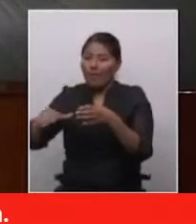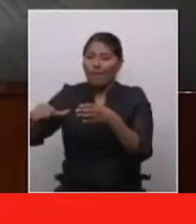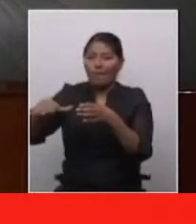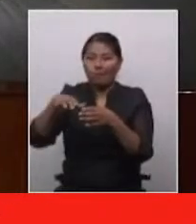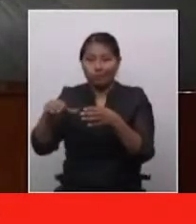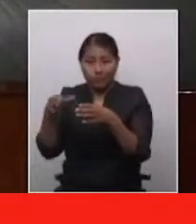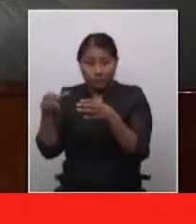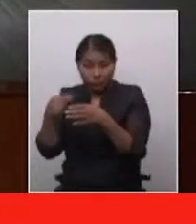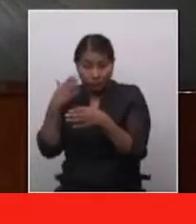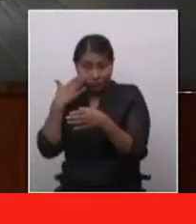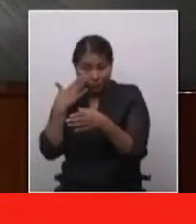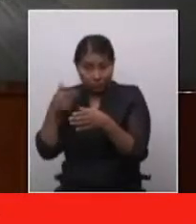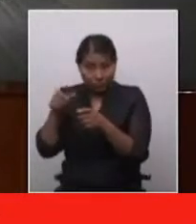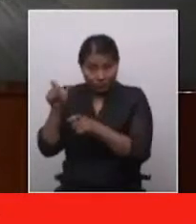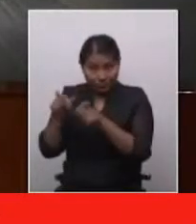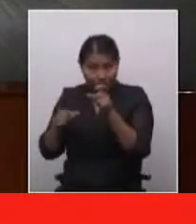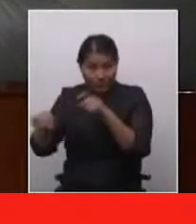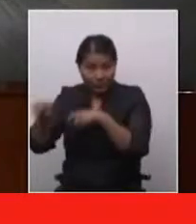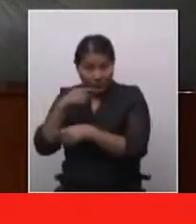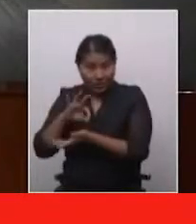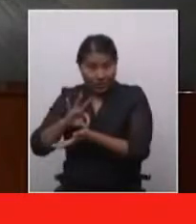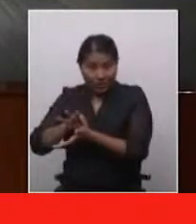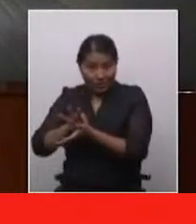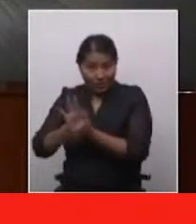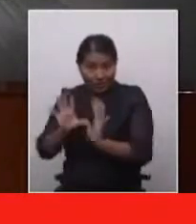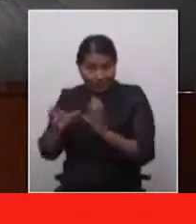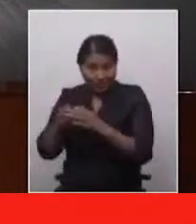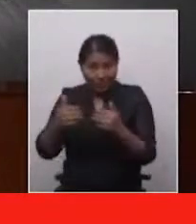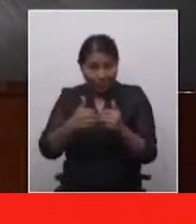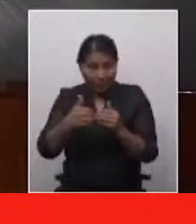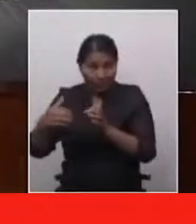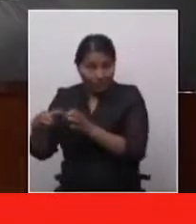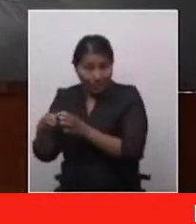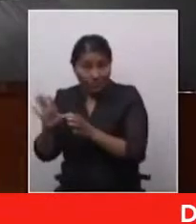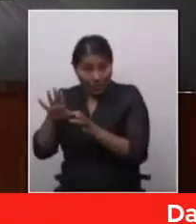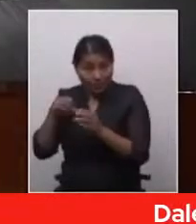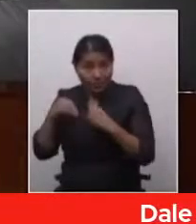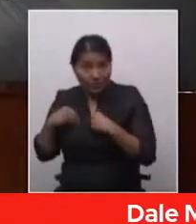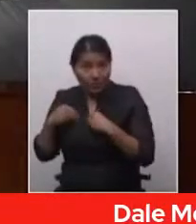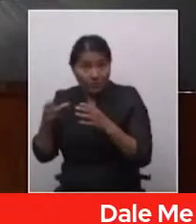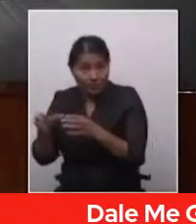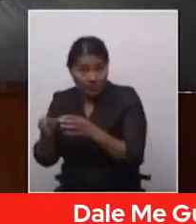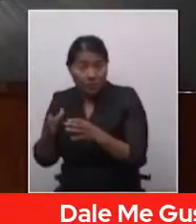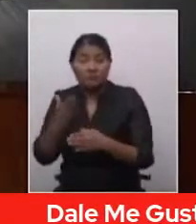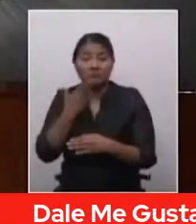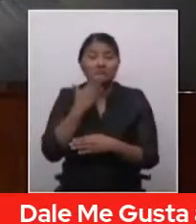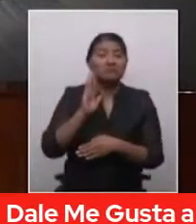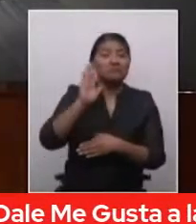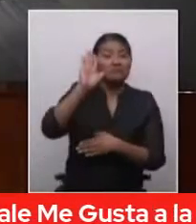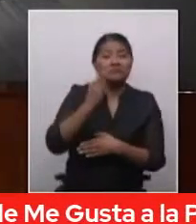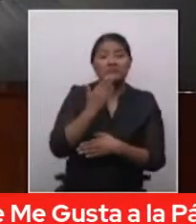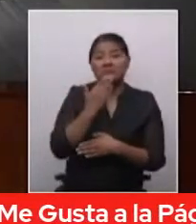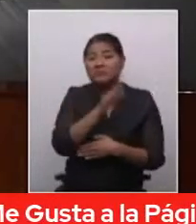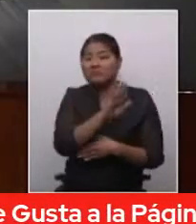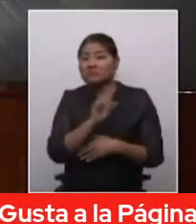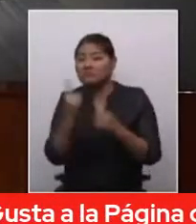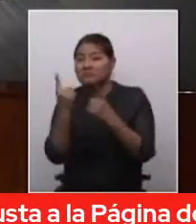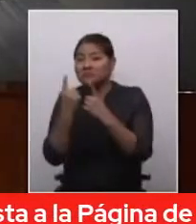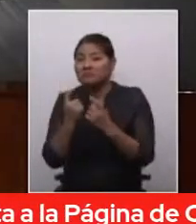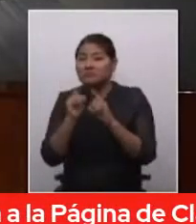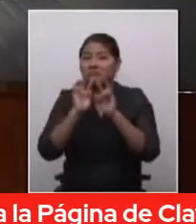el ejercicio regulado de la prostitución en nuestra capital? ¿Quién quisiera comenzar? ¿Quién quiere tomar la